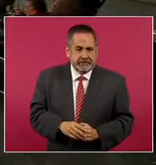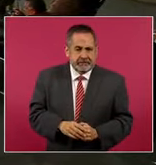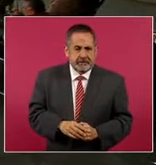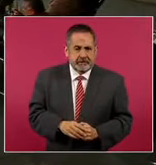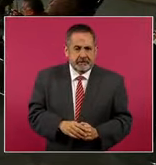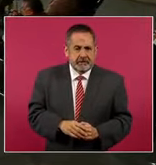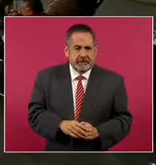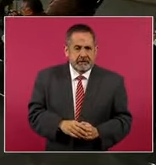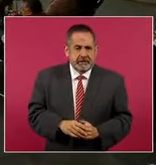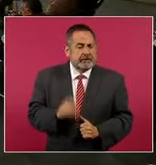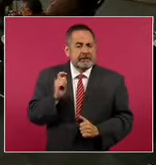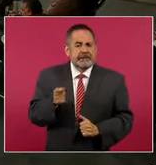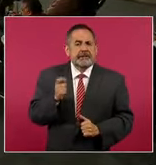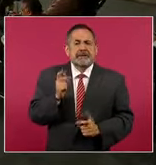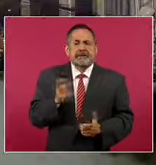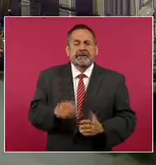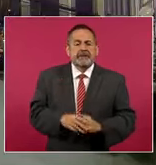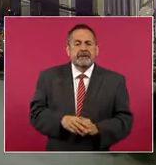no